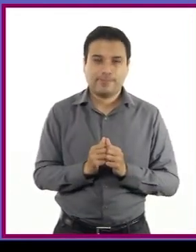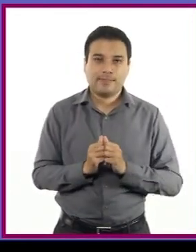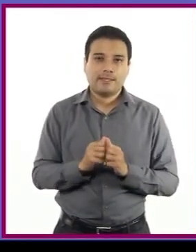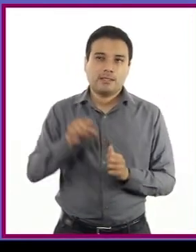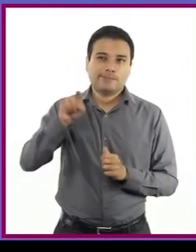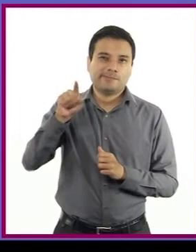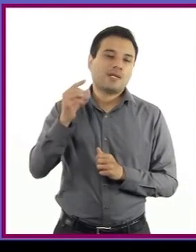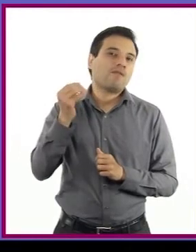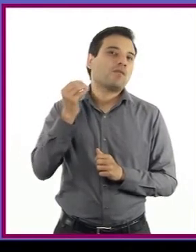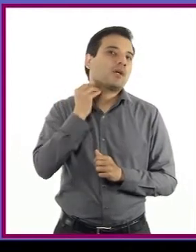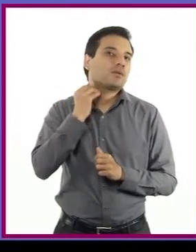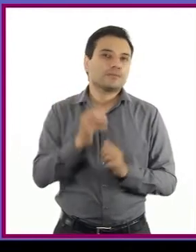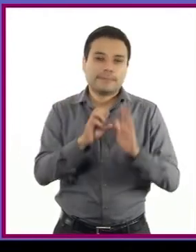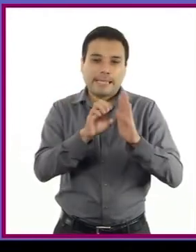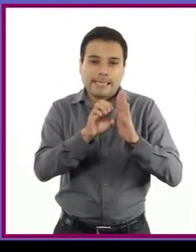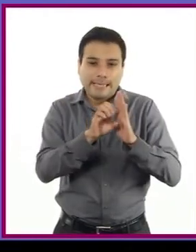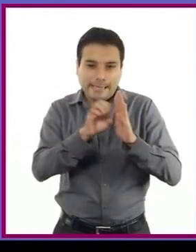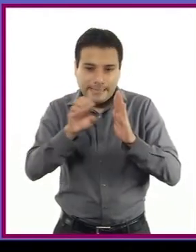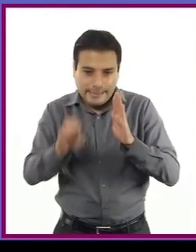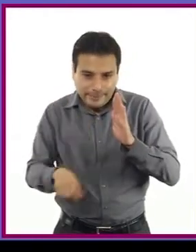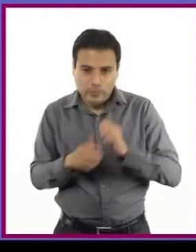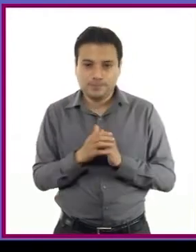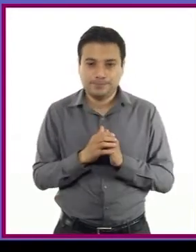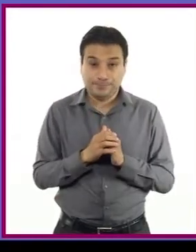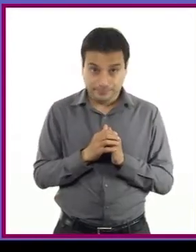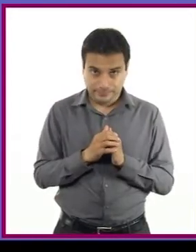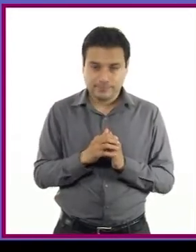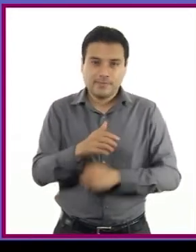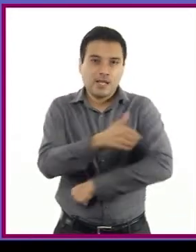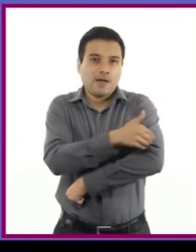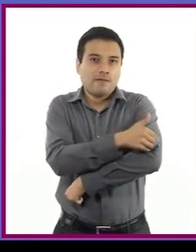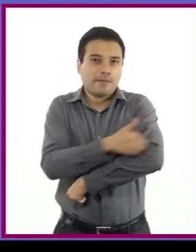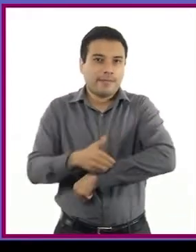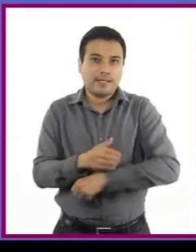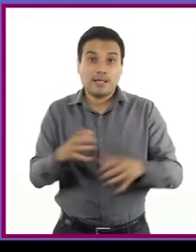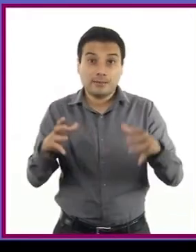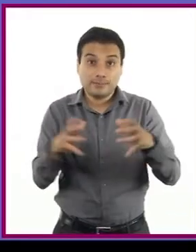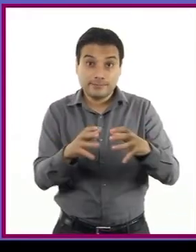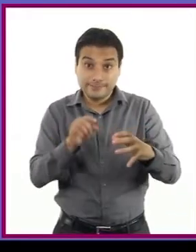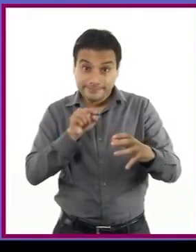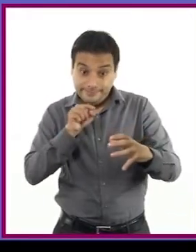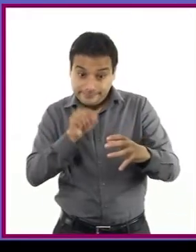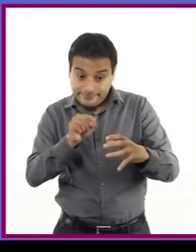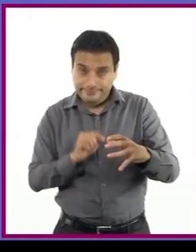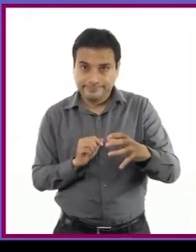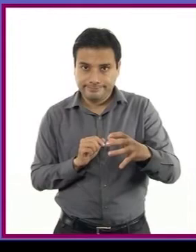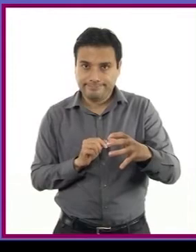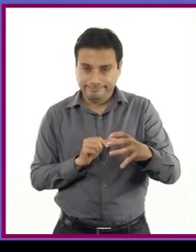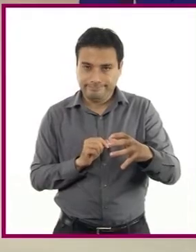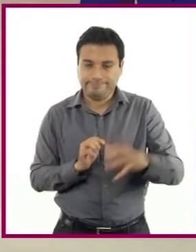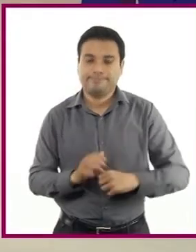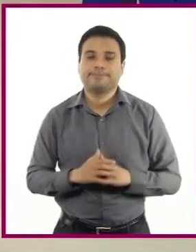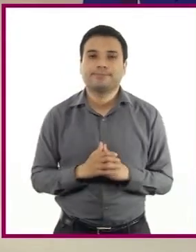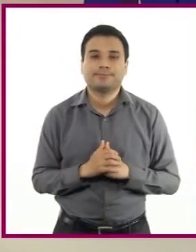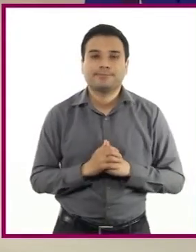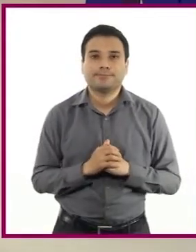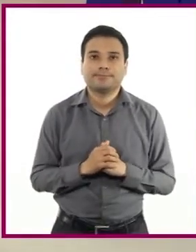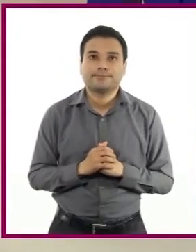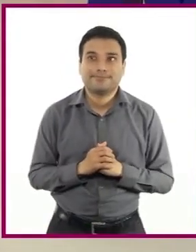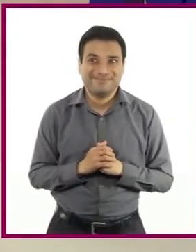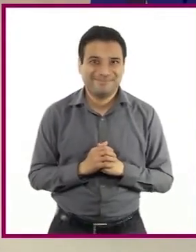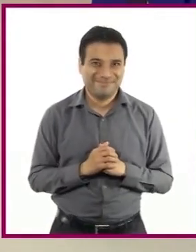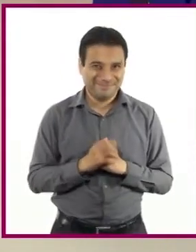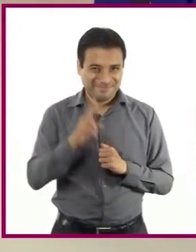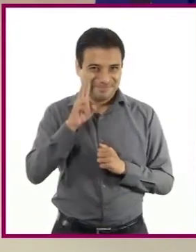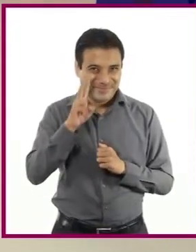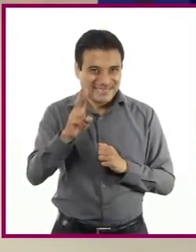sucesión hereditaria, conjunto formado por la descendencia a quien ella representa y cuyo lugar toma. De acuerdo con